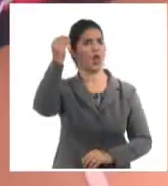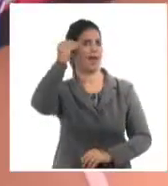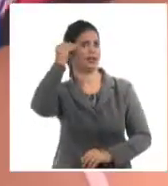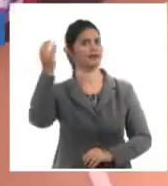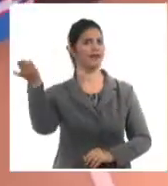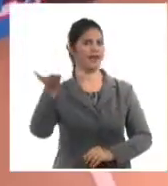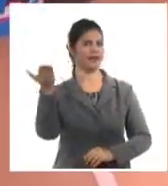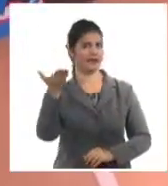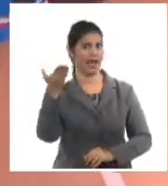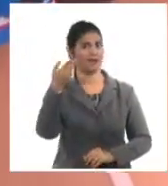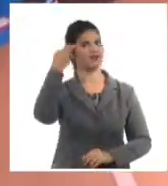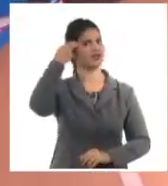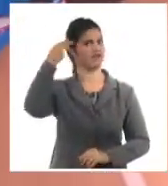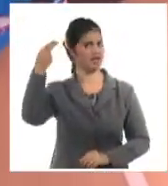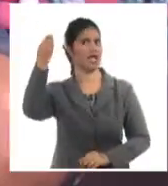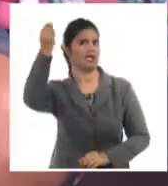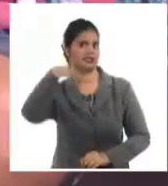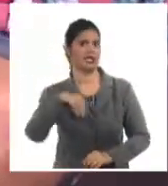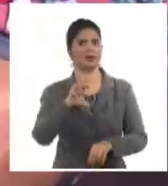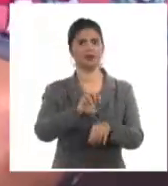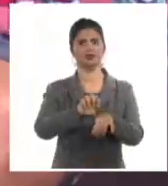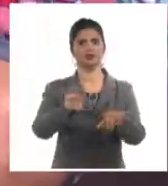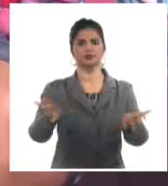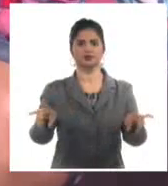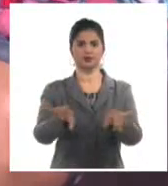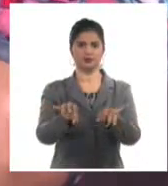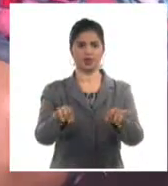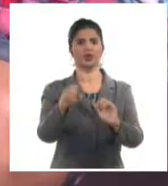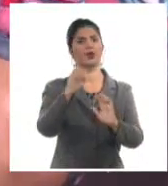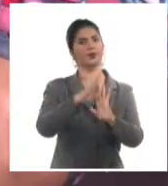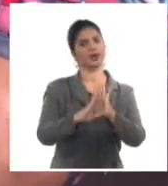serranías como parte de la atención a las zonas rurales a